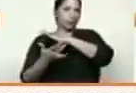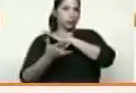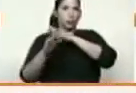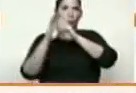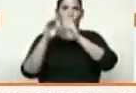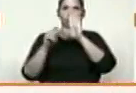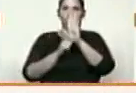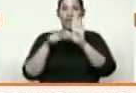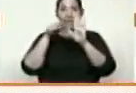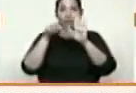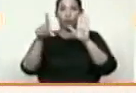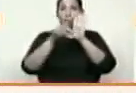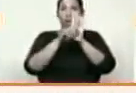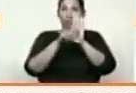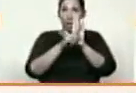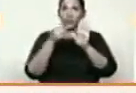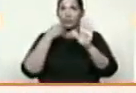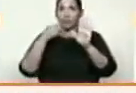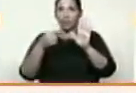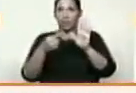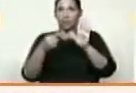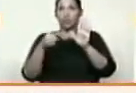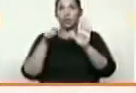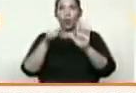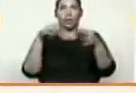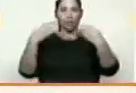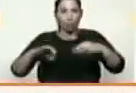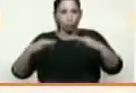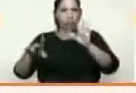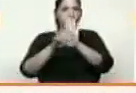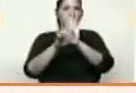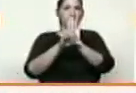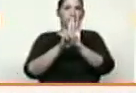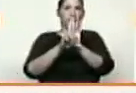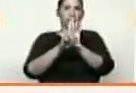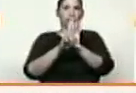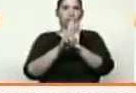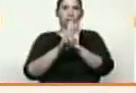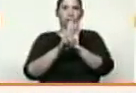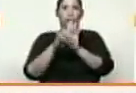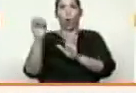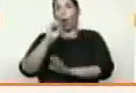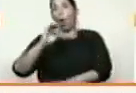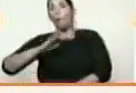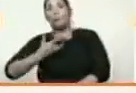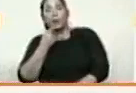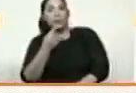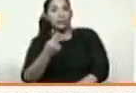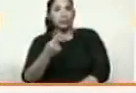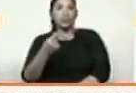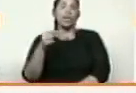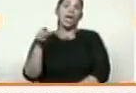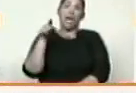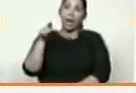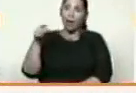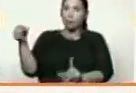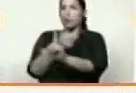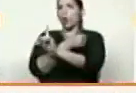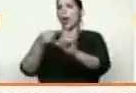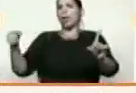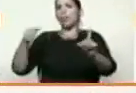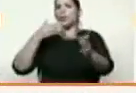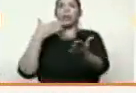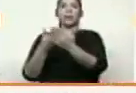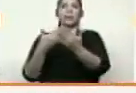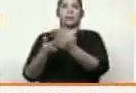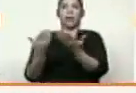es reglamentario, esto es de naturaleza legal, o puede decir esto está violando un tratado internacional, o